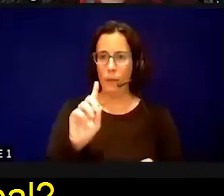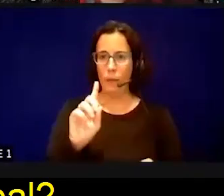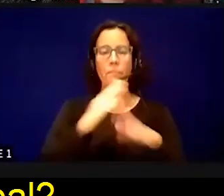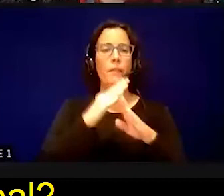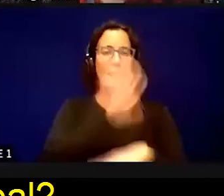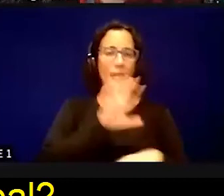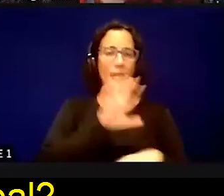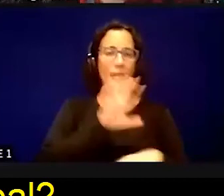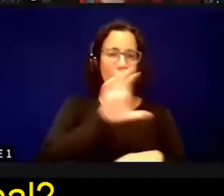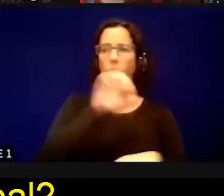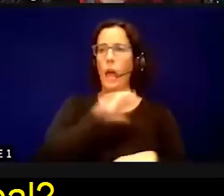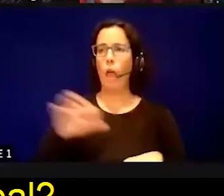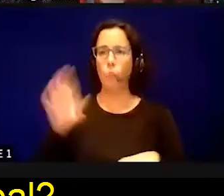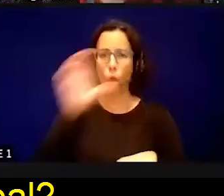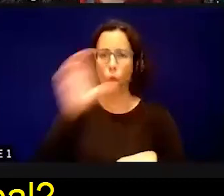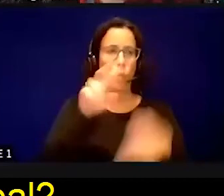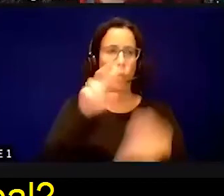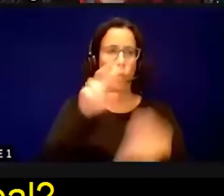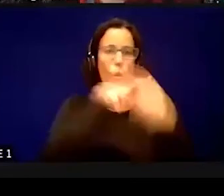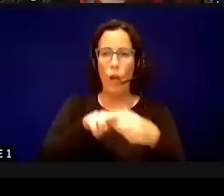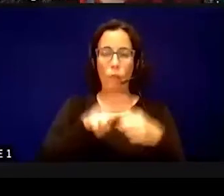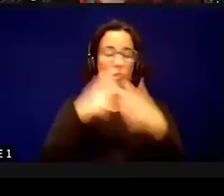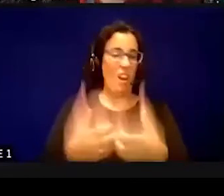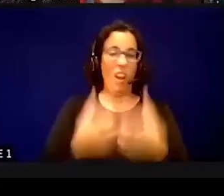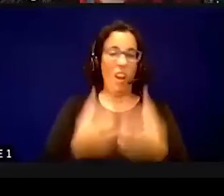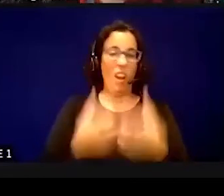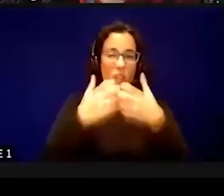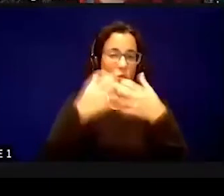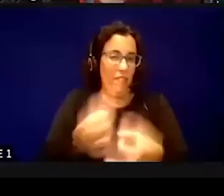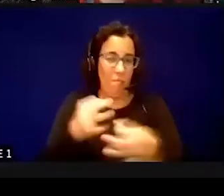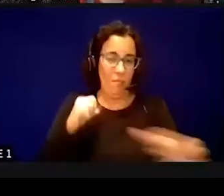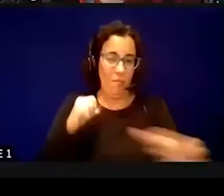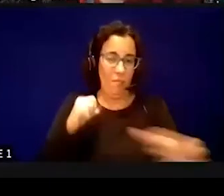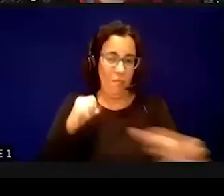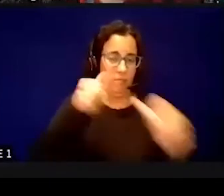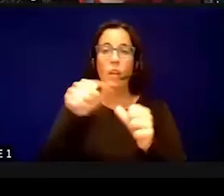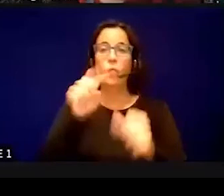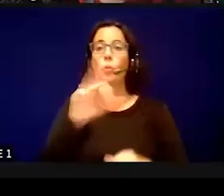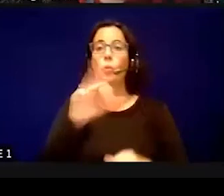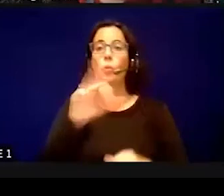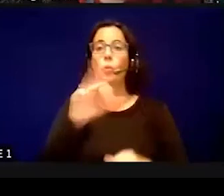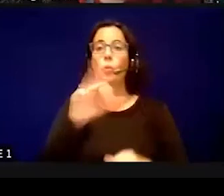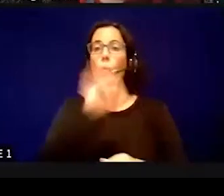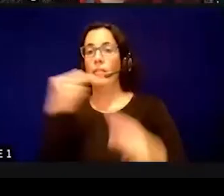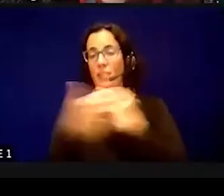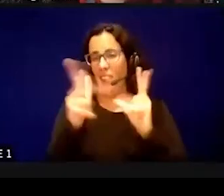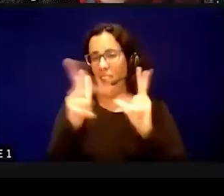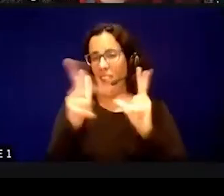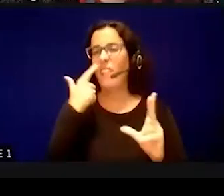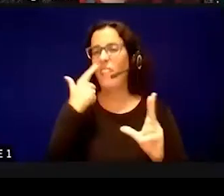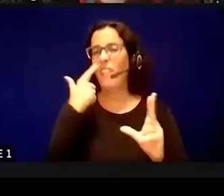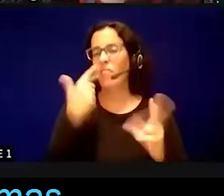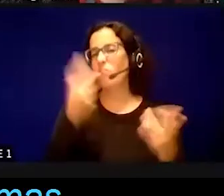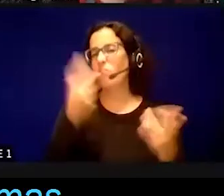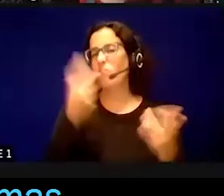pues es la gran batalla de siempre, ¿no? Yo, bueno, te dejo contestar a ti, Paz, a ver cómo lo ves.